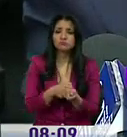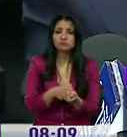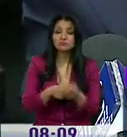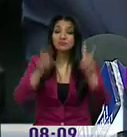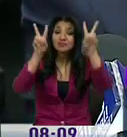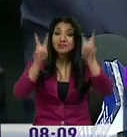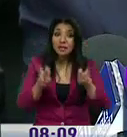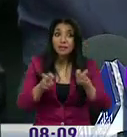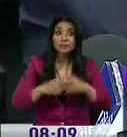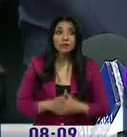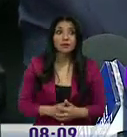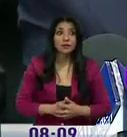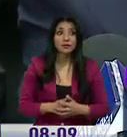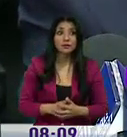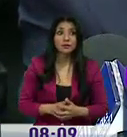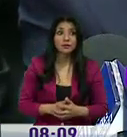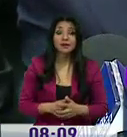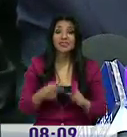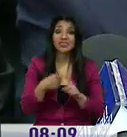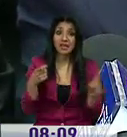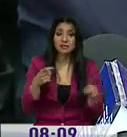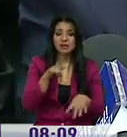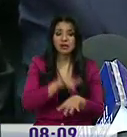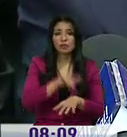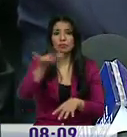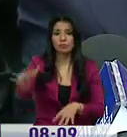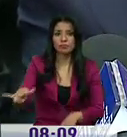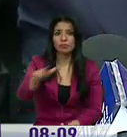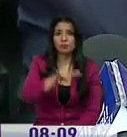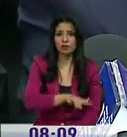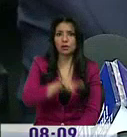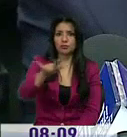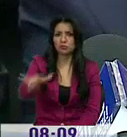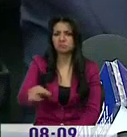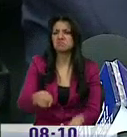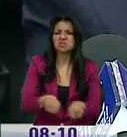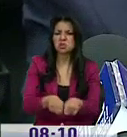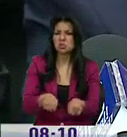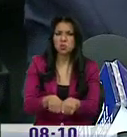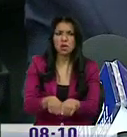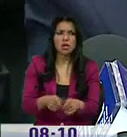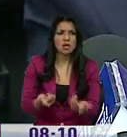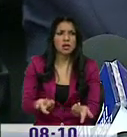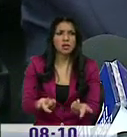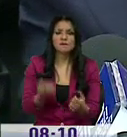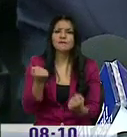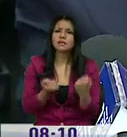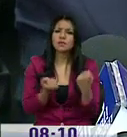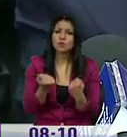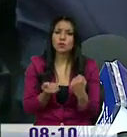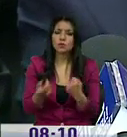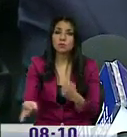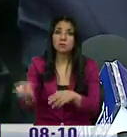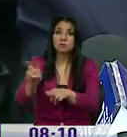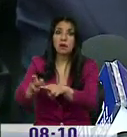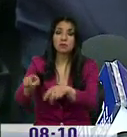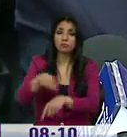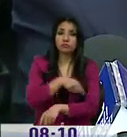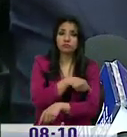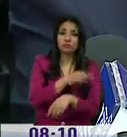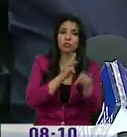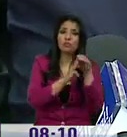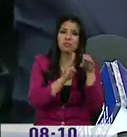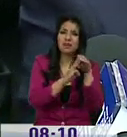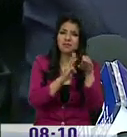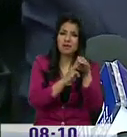el tema de nodos desde y hacia el aeropuerto, siendo como una especie como de vehículos de acceso entre Cumbayá